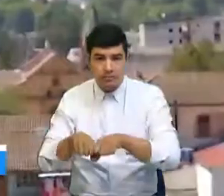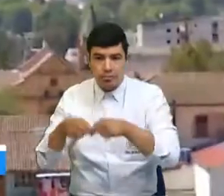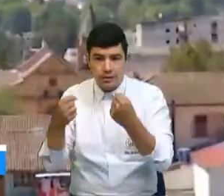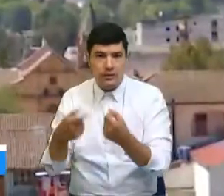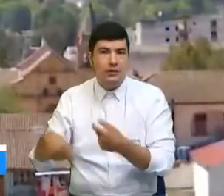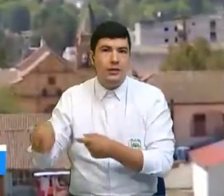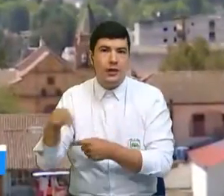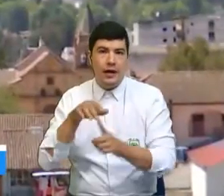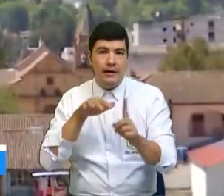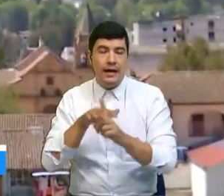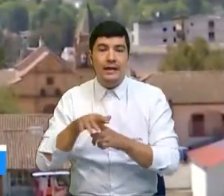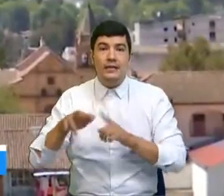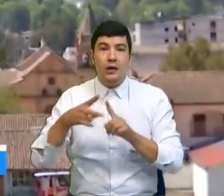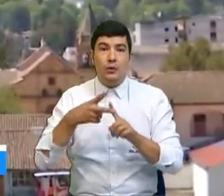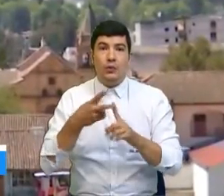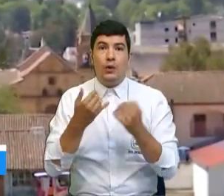región.